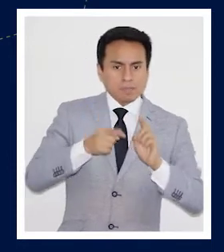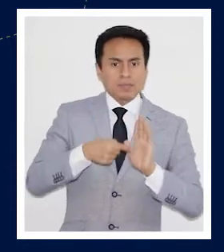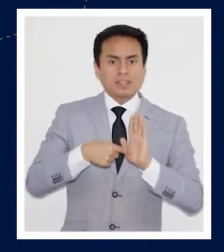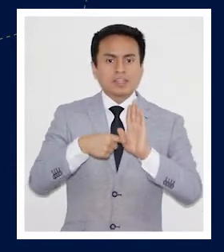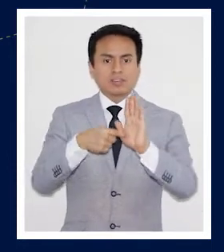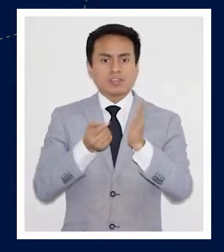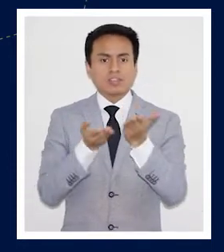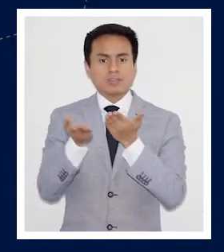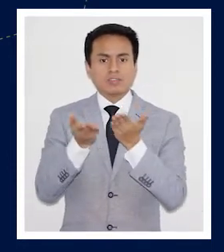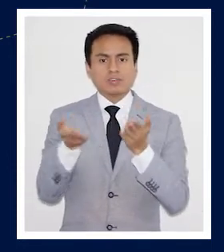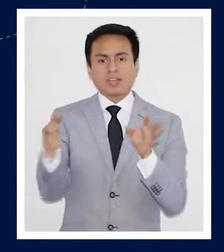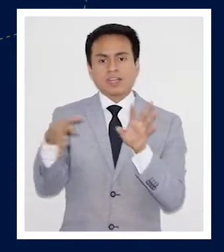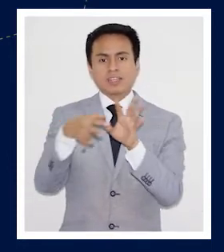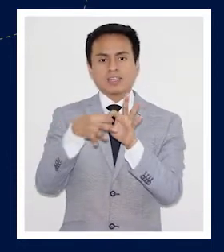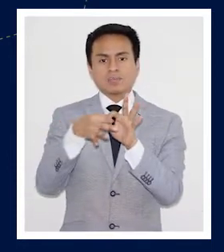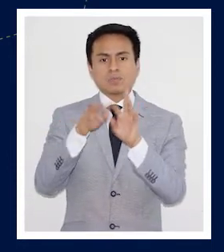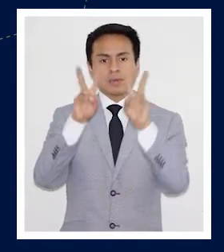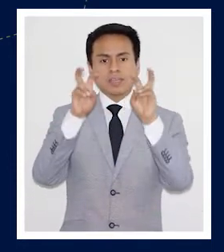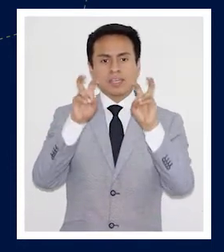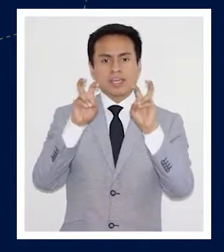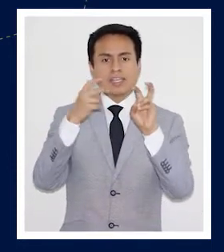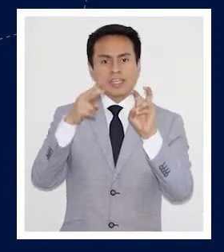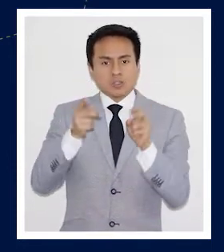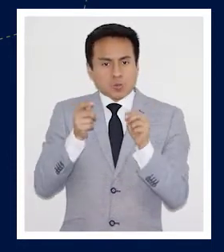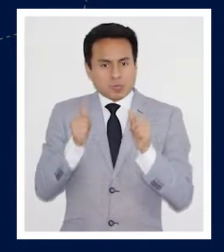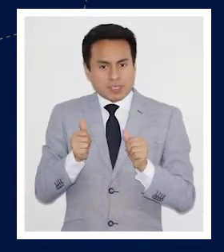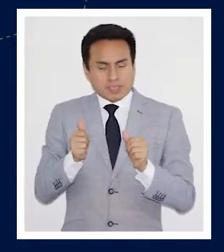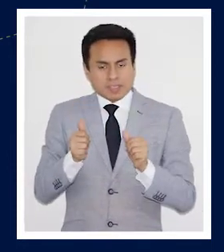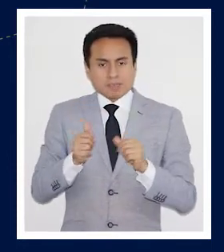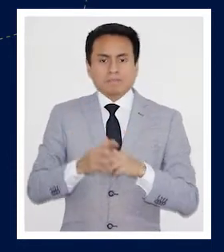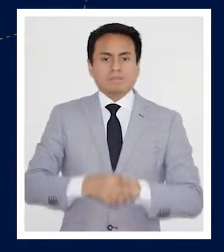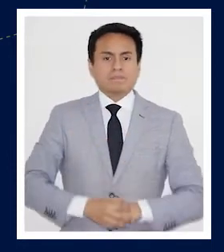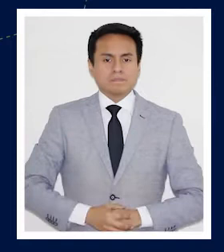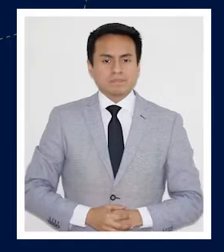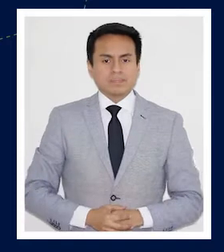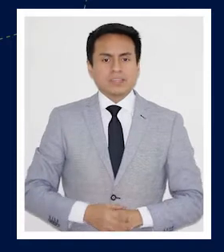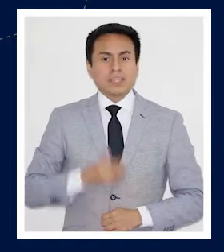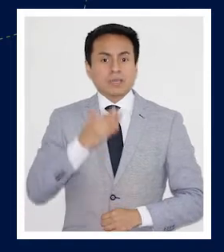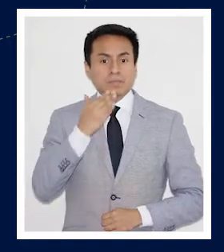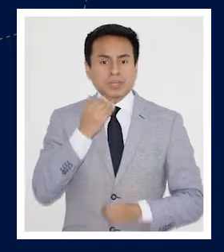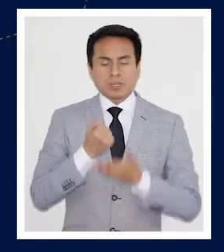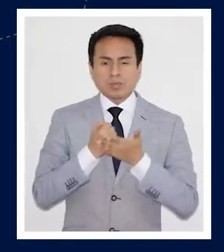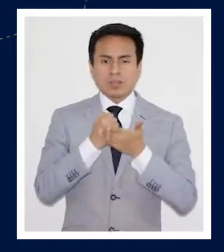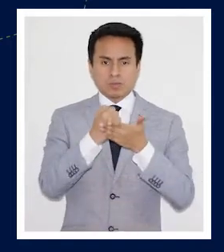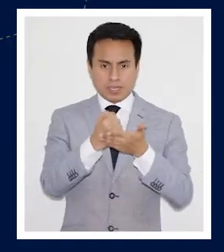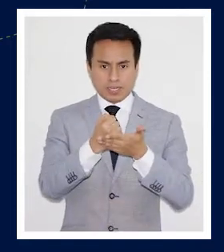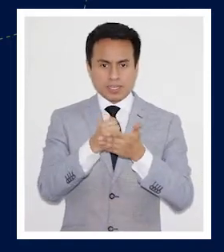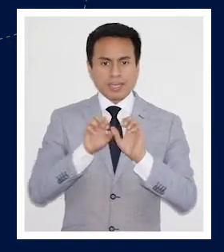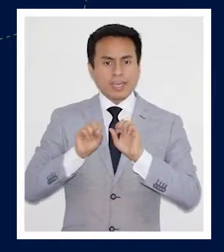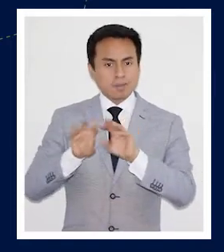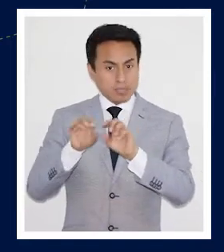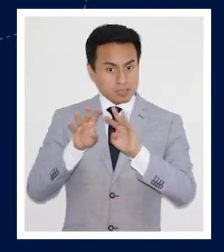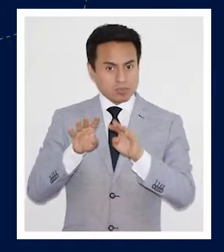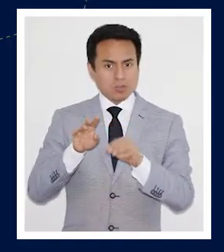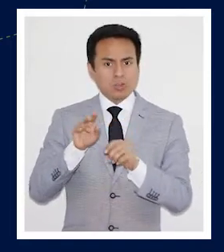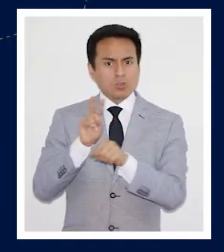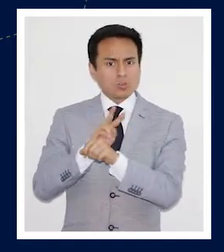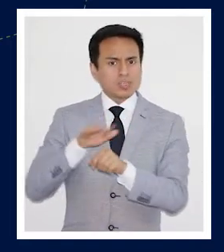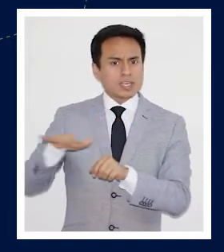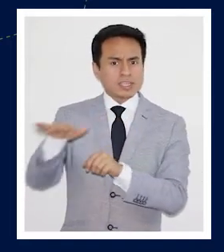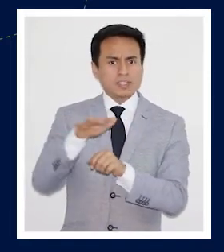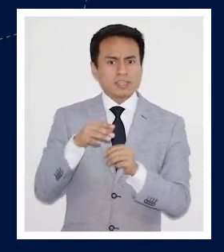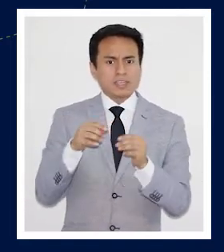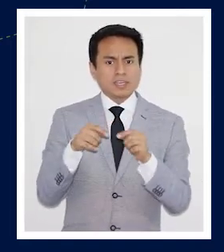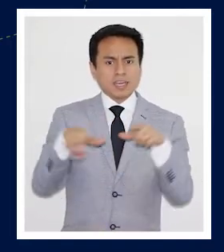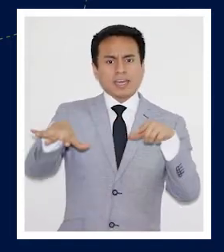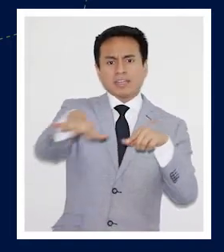la presentación de servicios relativos a sus materias de su competencia y colaborar con la capacitación,